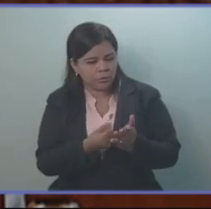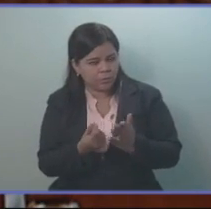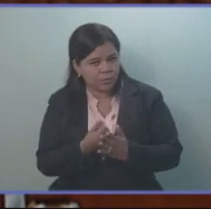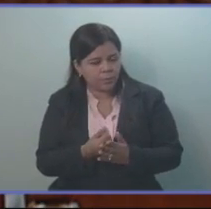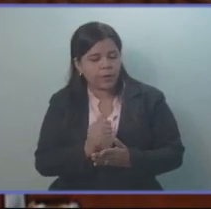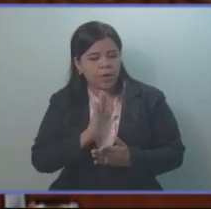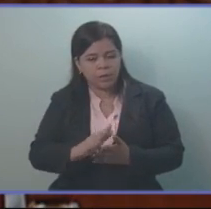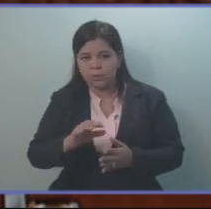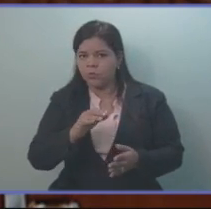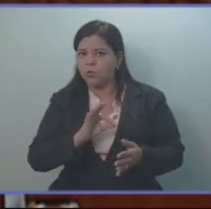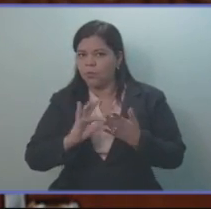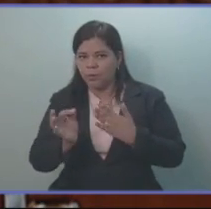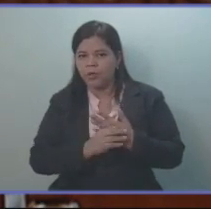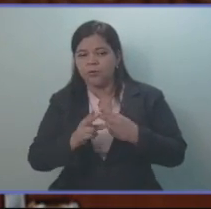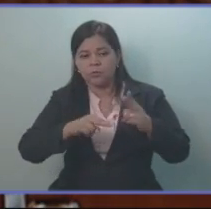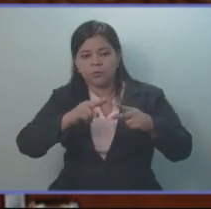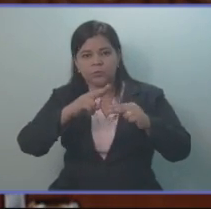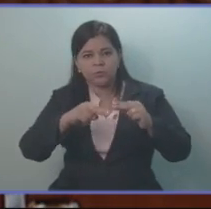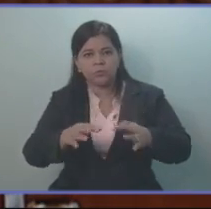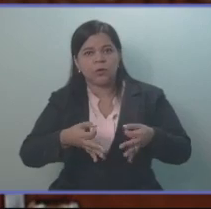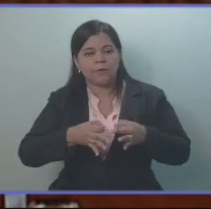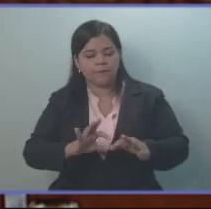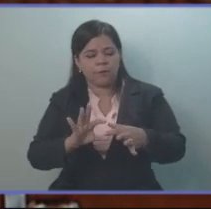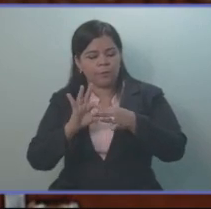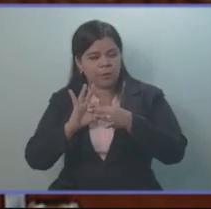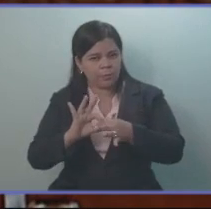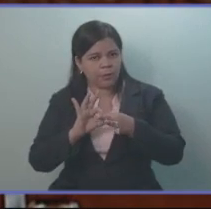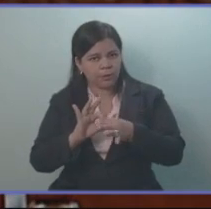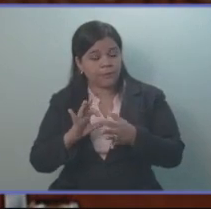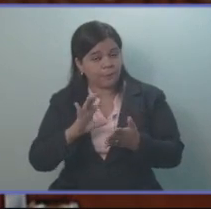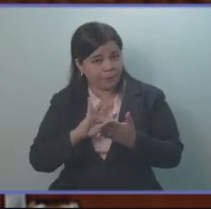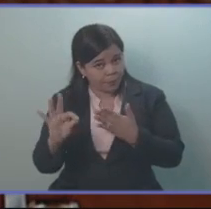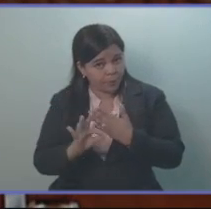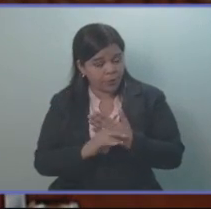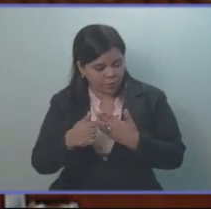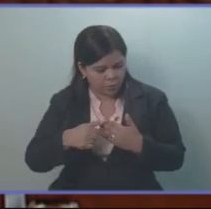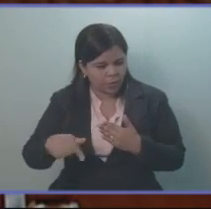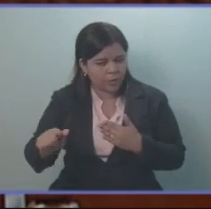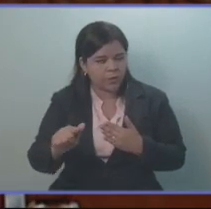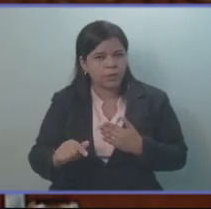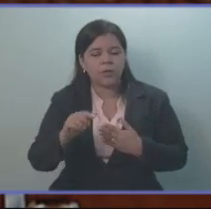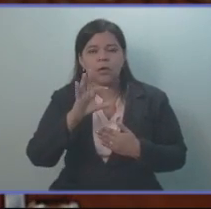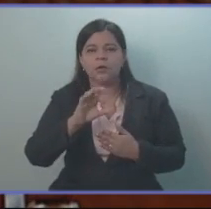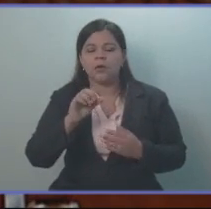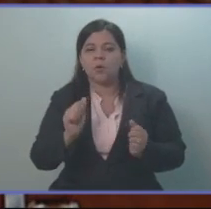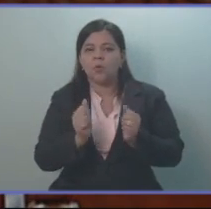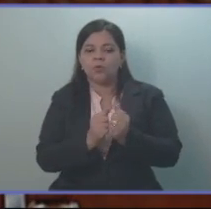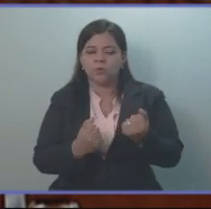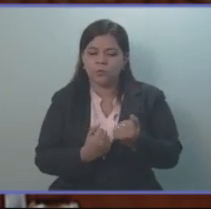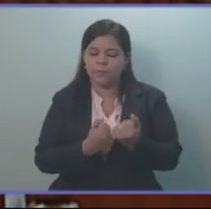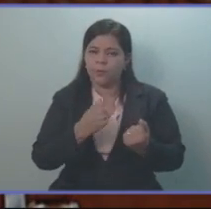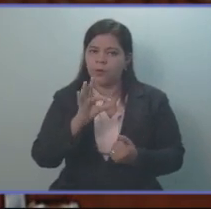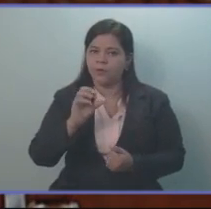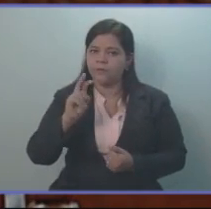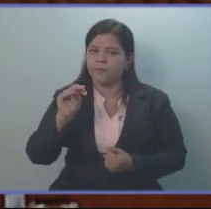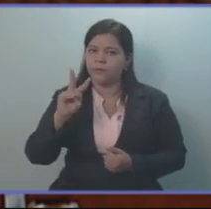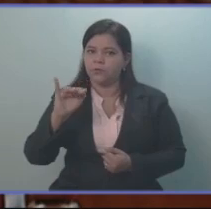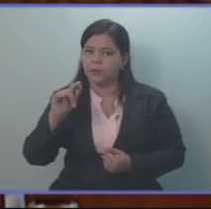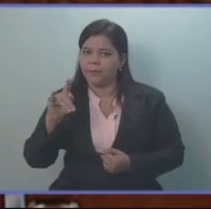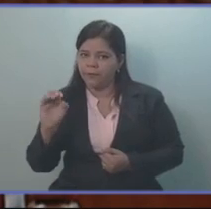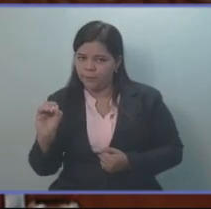habitacional mediante el movimiento cooperativo, en adelante el proyecto, a través del Fondo Nacional de Vivienda Popular, este